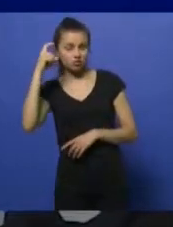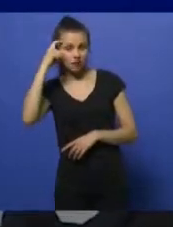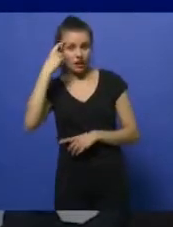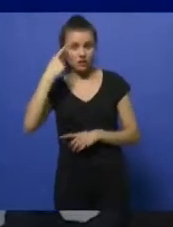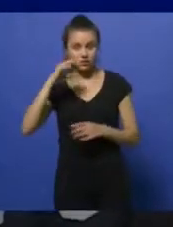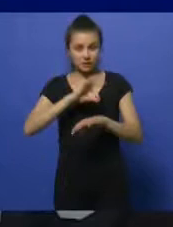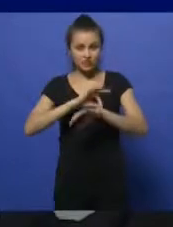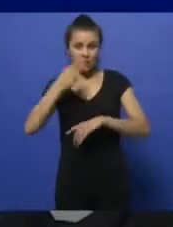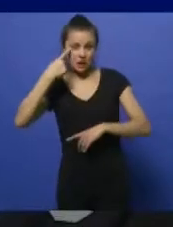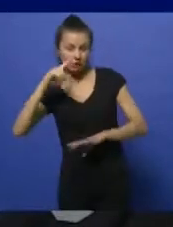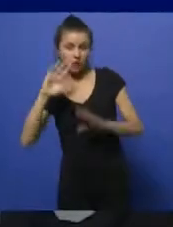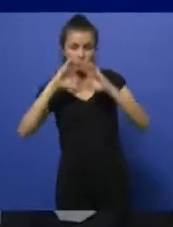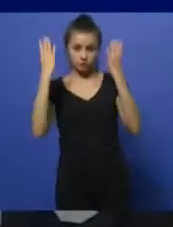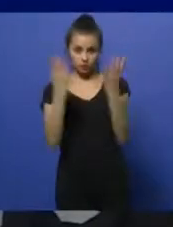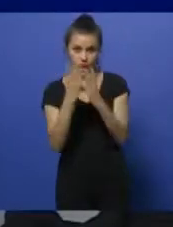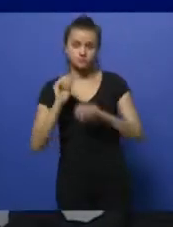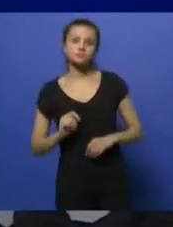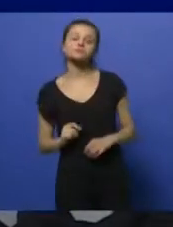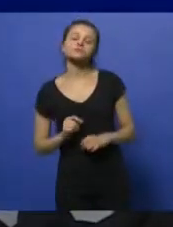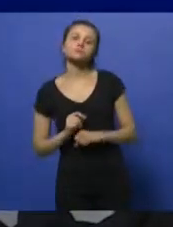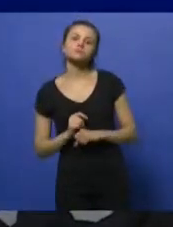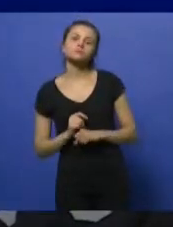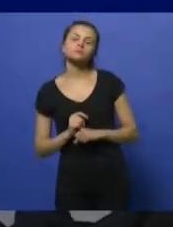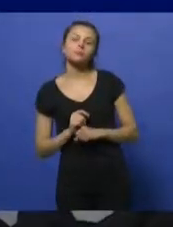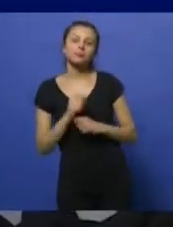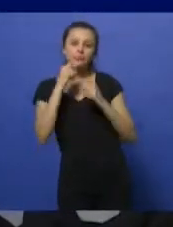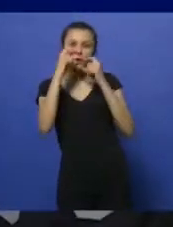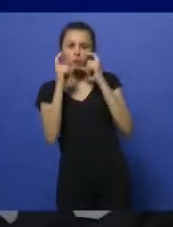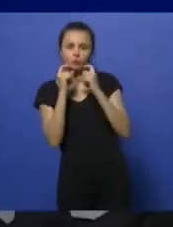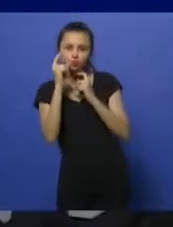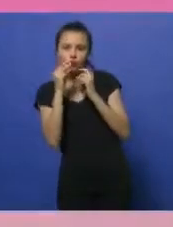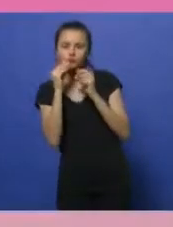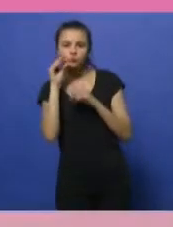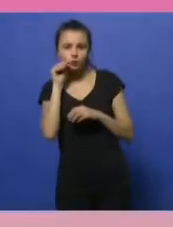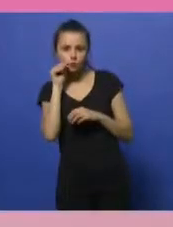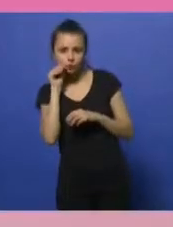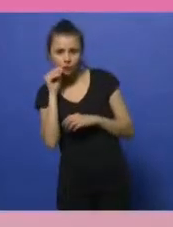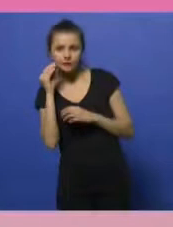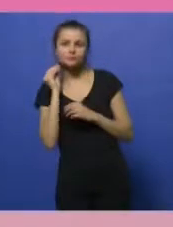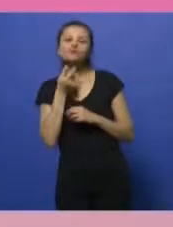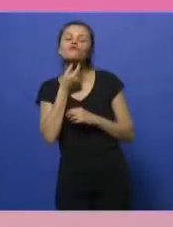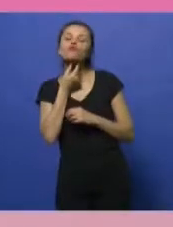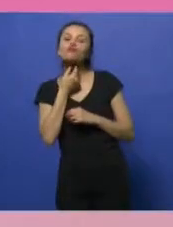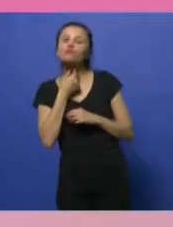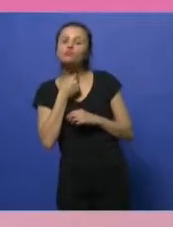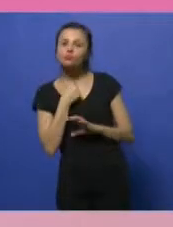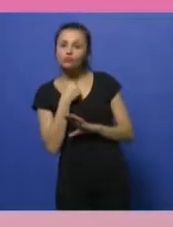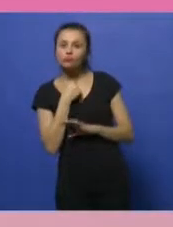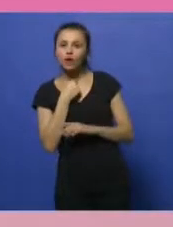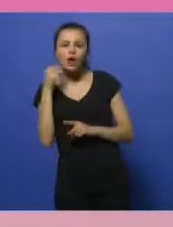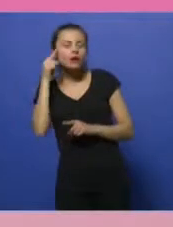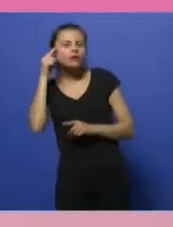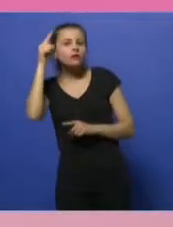Martina no tiene la posibilidad de poder gesticular bien, de succionar, de deglutir. Así que la idea